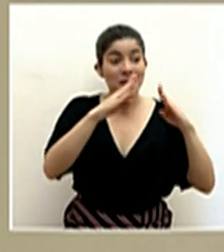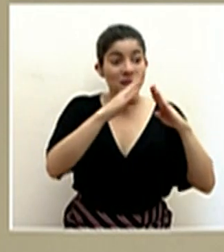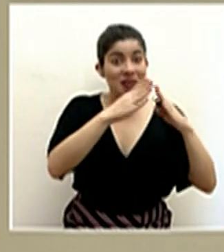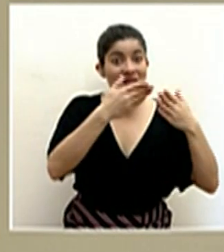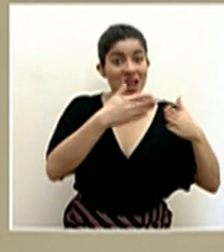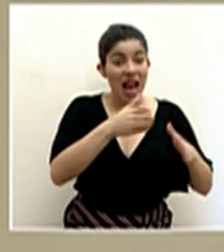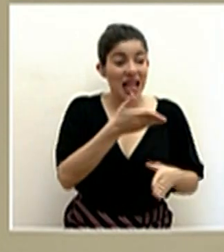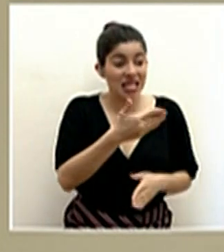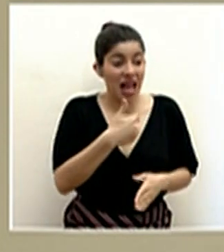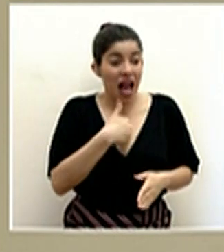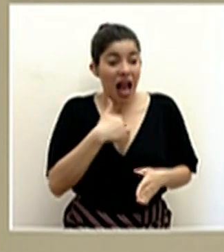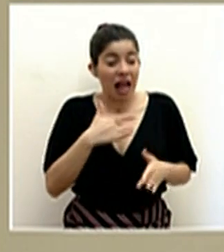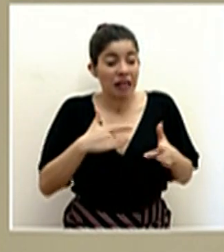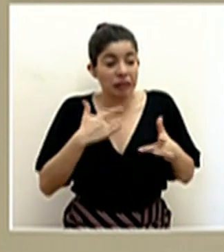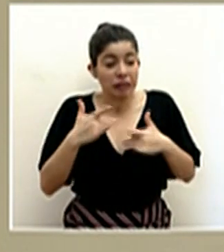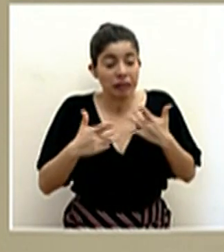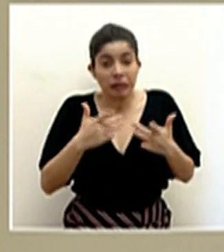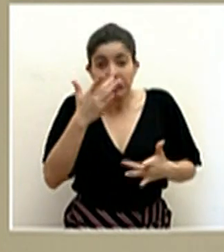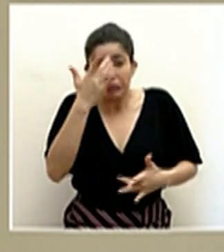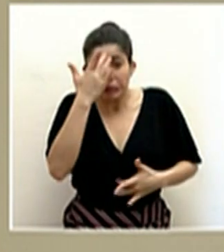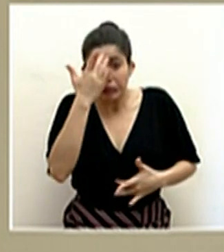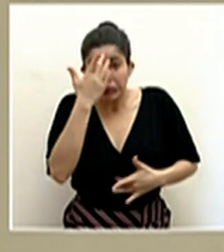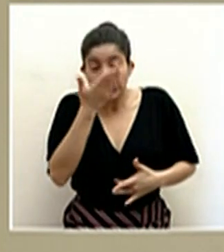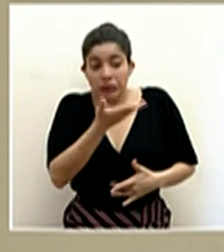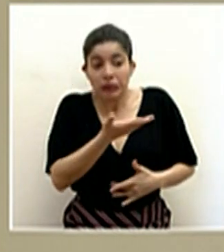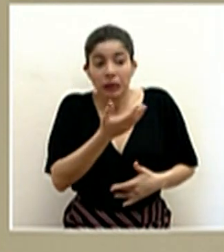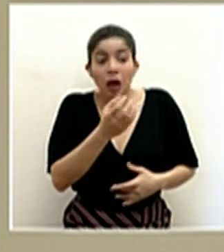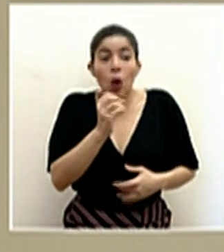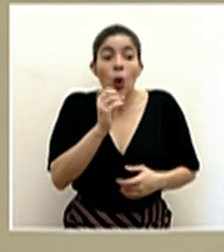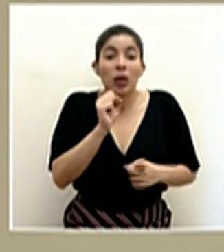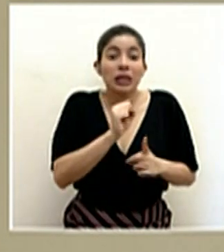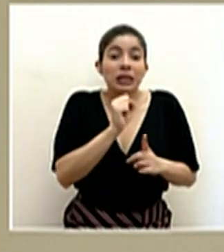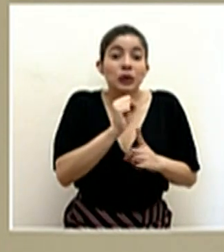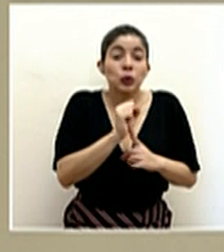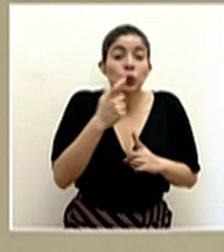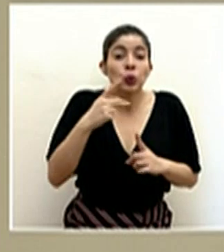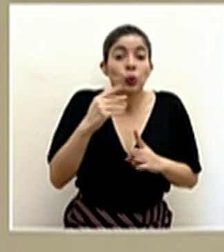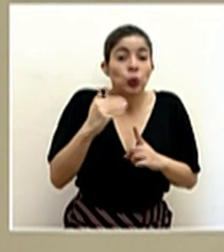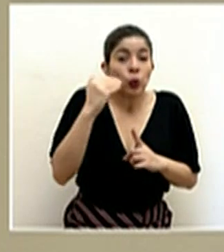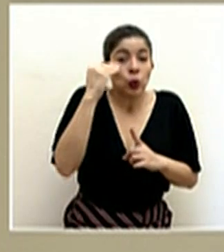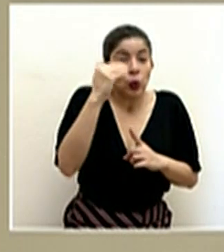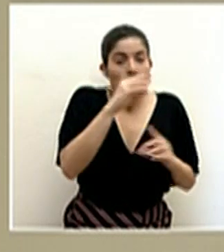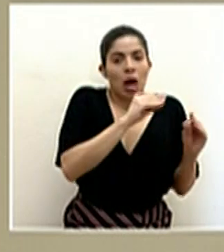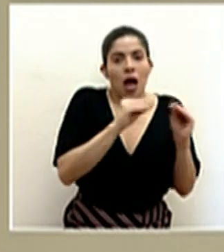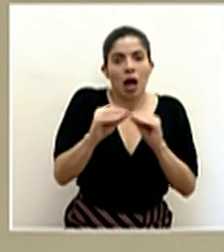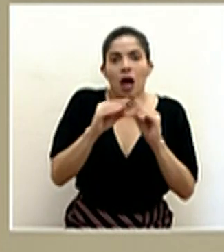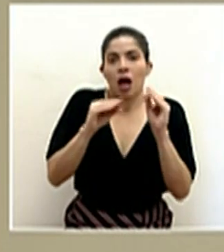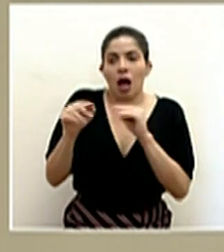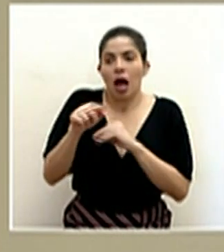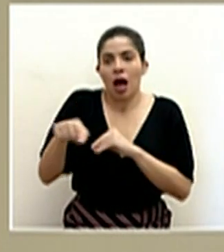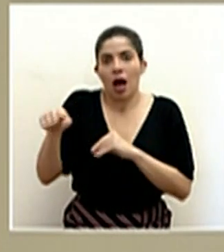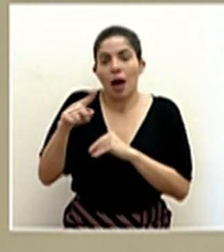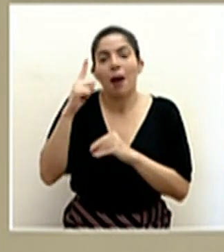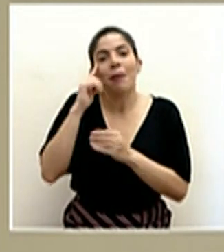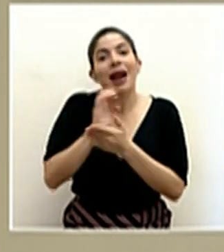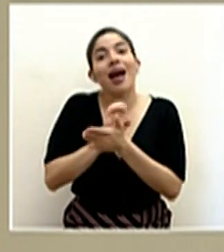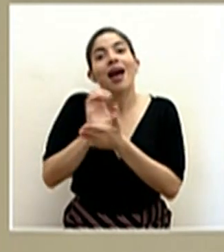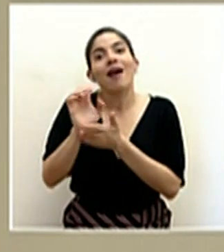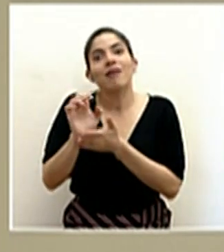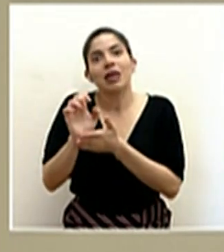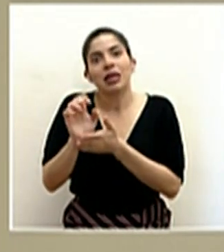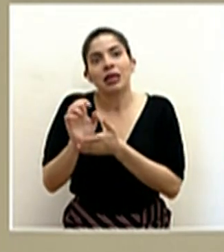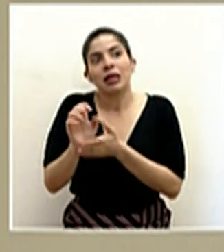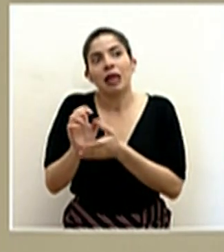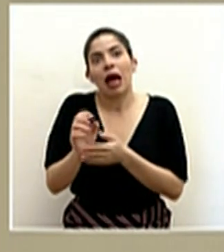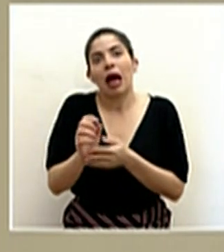con padecimientos crónicos y que tienen condición médica de alto riesgo. Esto para evitar que puedan ser